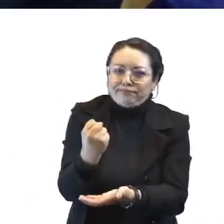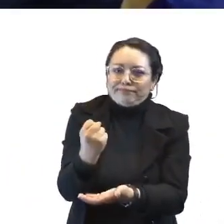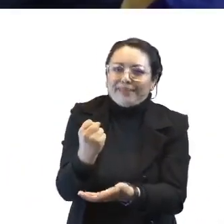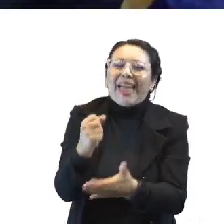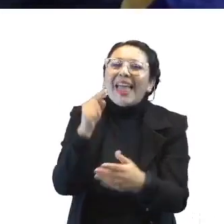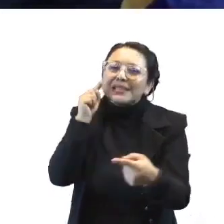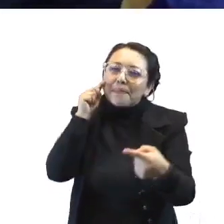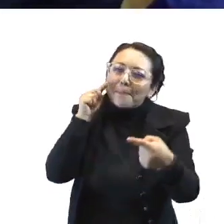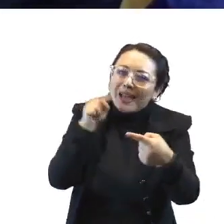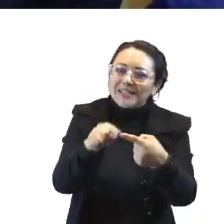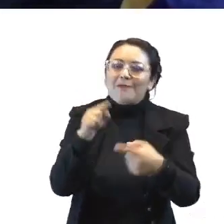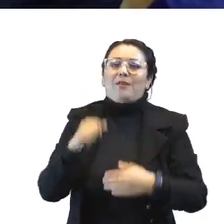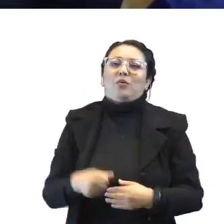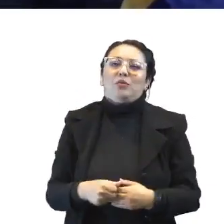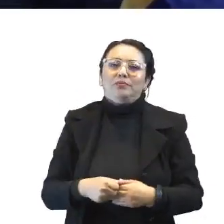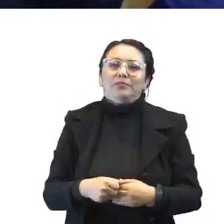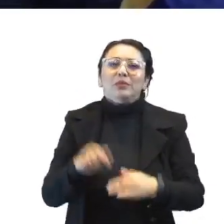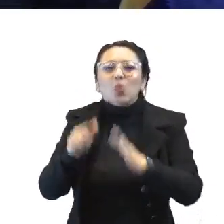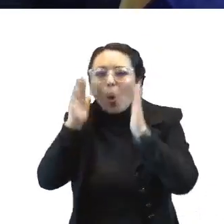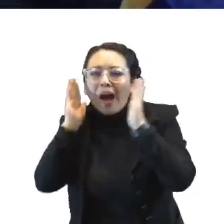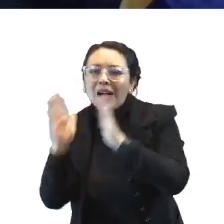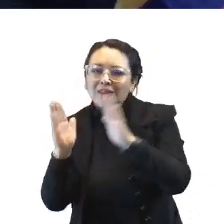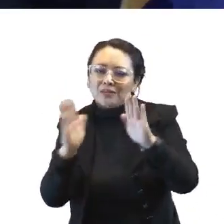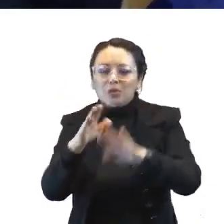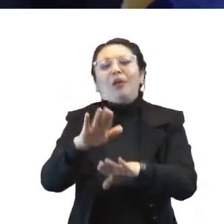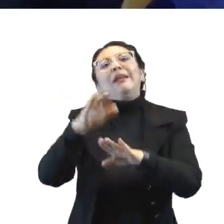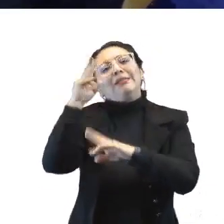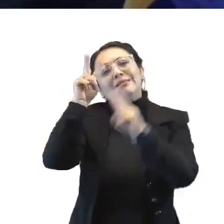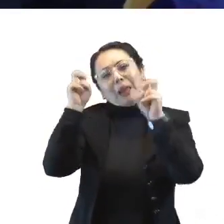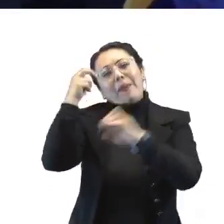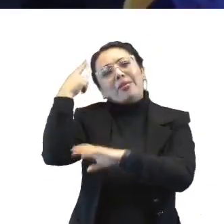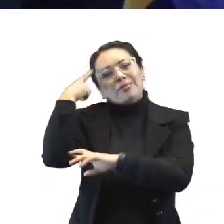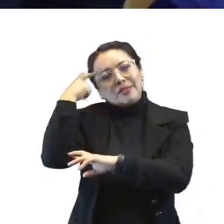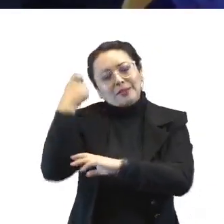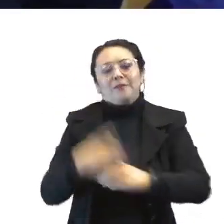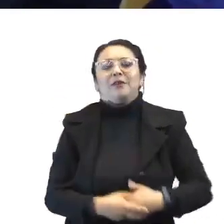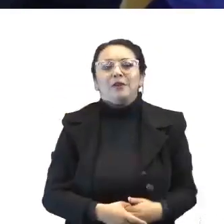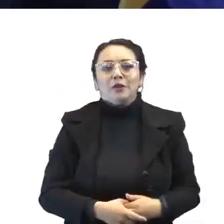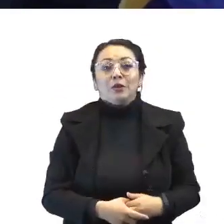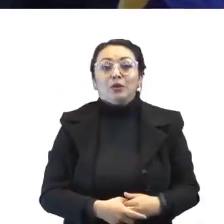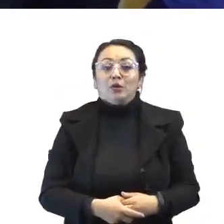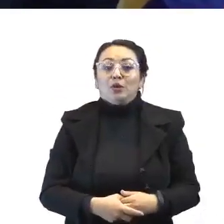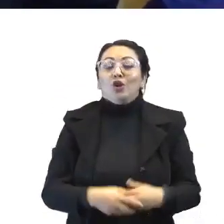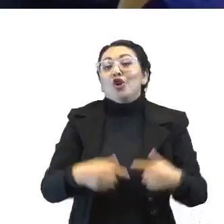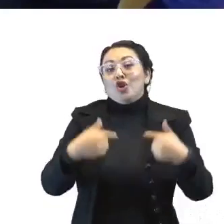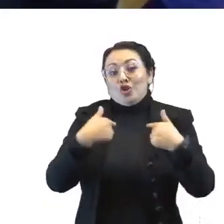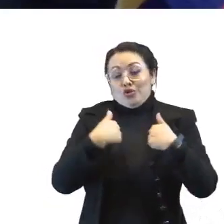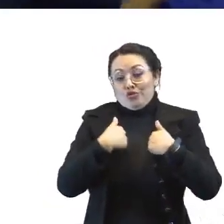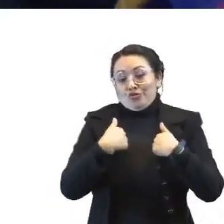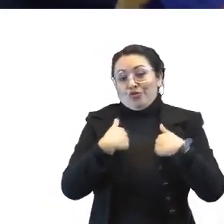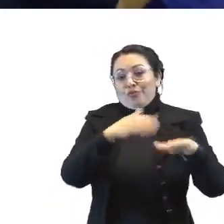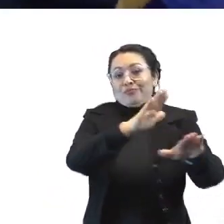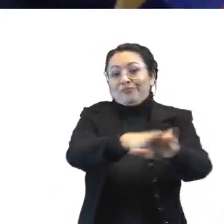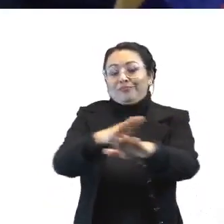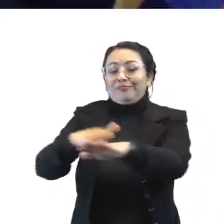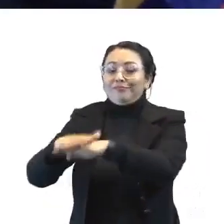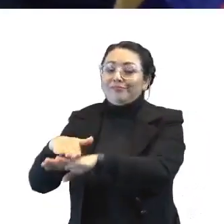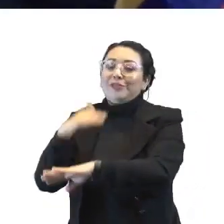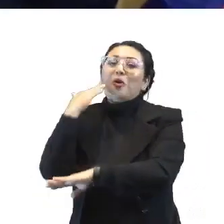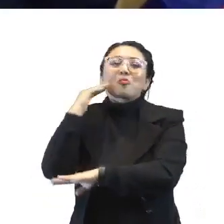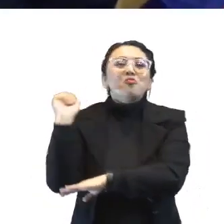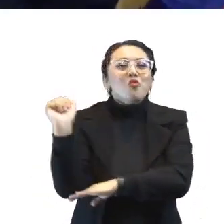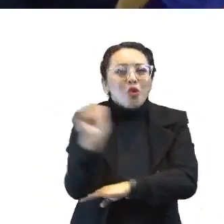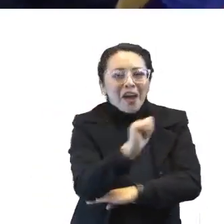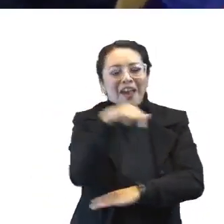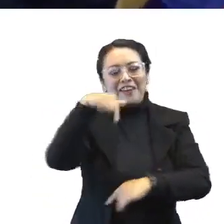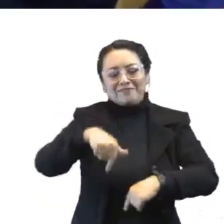específicos que atiendan estos desafíos. Yo solo quiero decirle a las mujeres de Colombia,